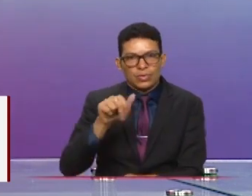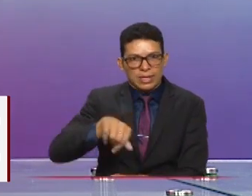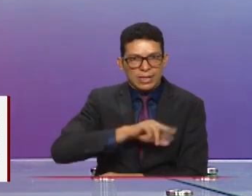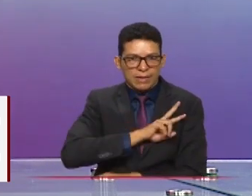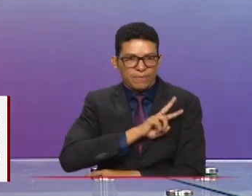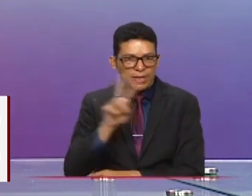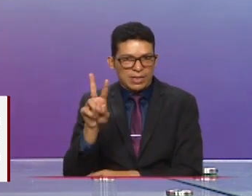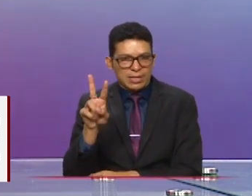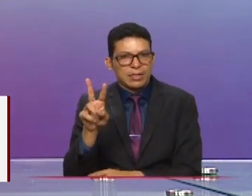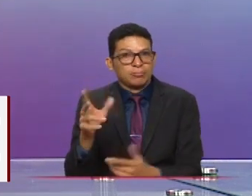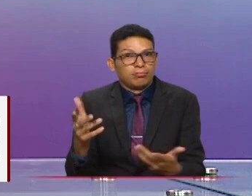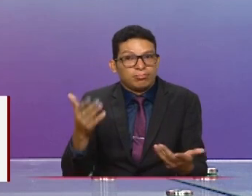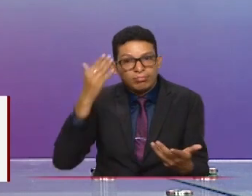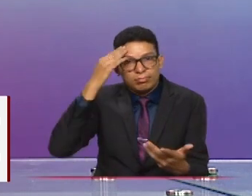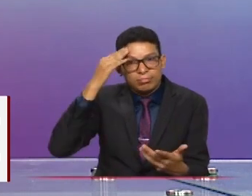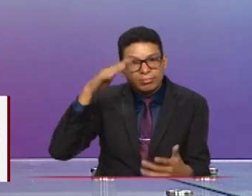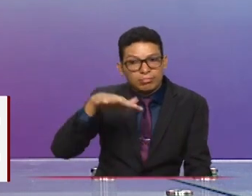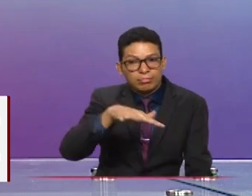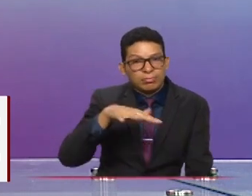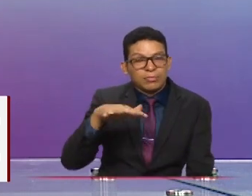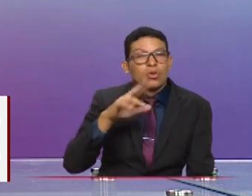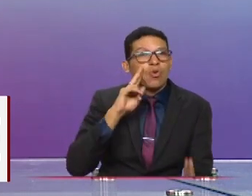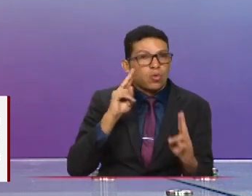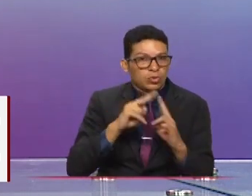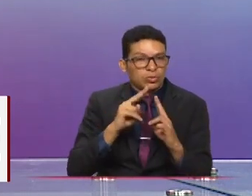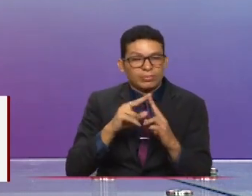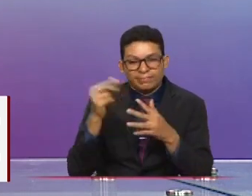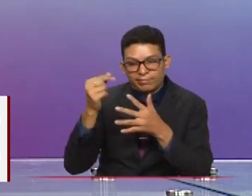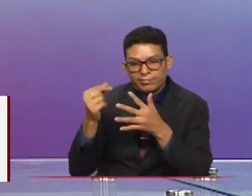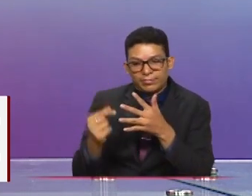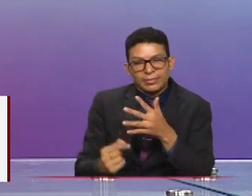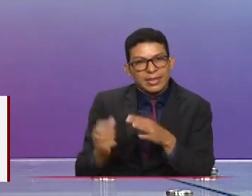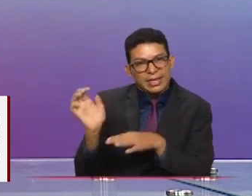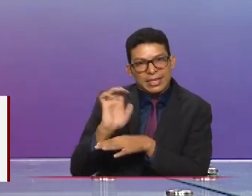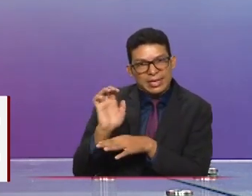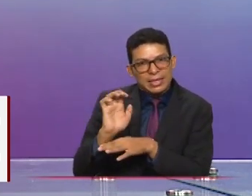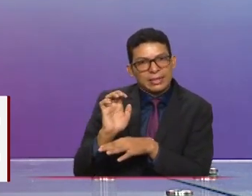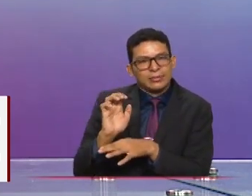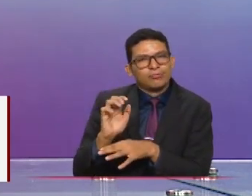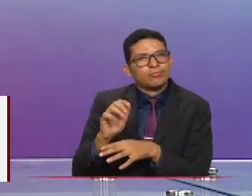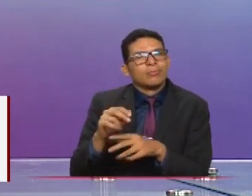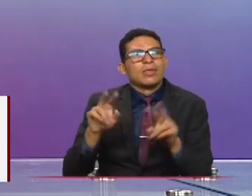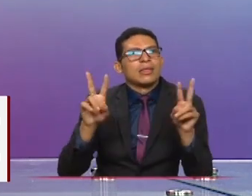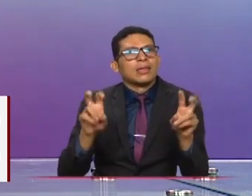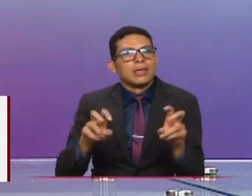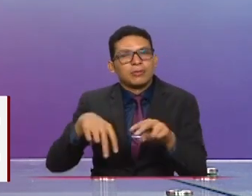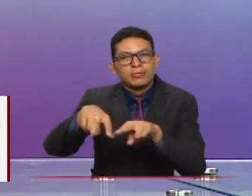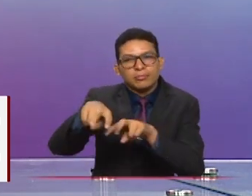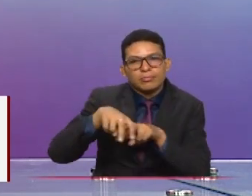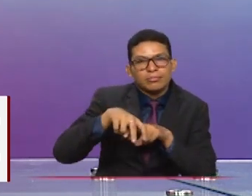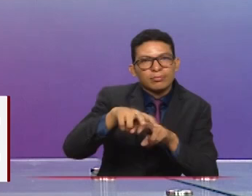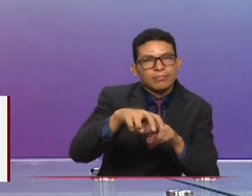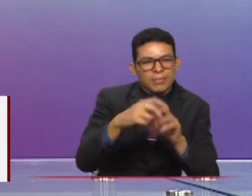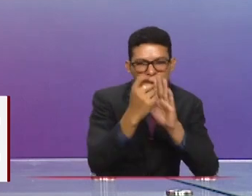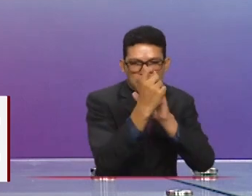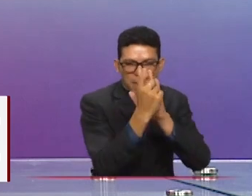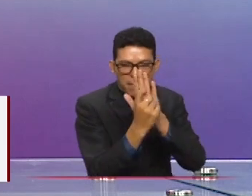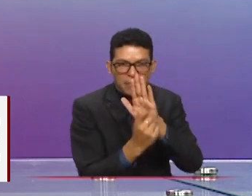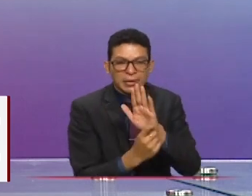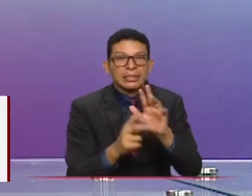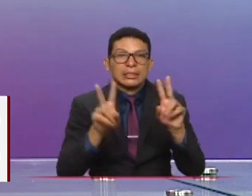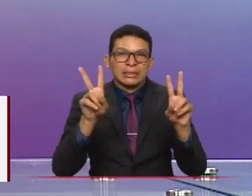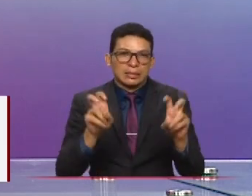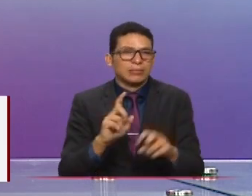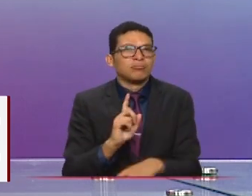del cauca que es un lugar que ya se ha conocido por los diferentes entidades o temas productivos que hay en ese puntualmente en ese tema